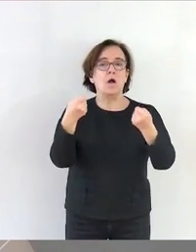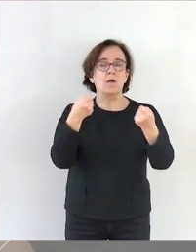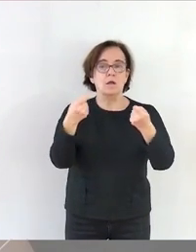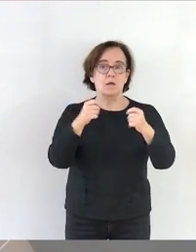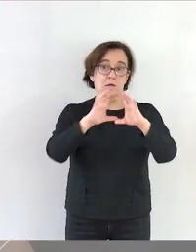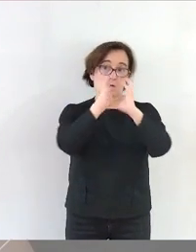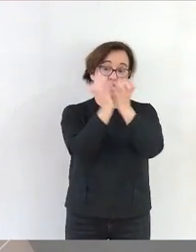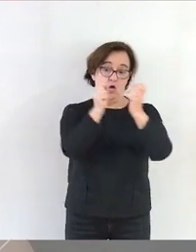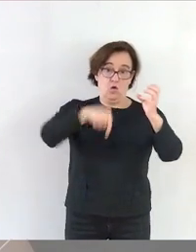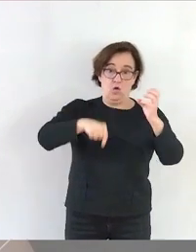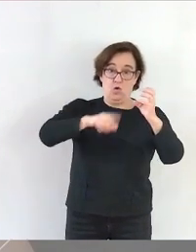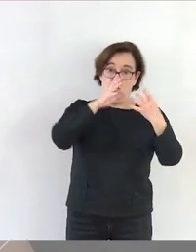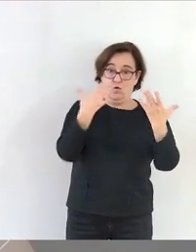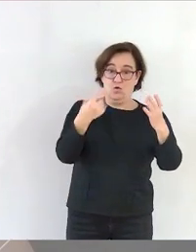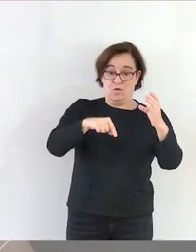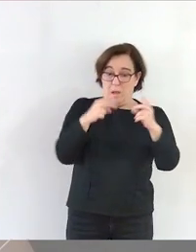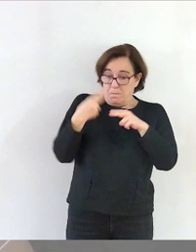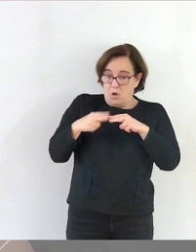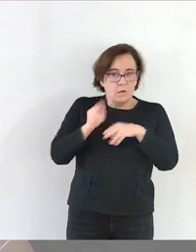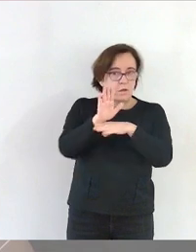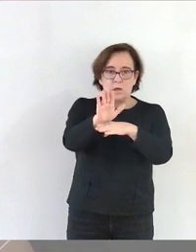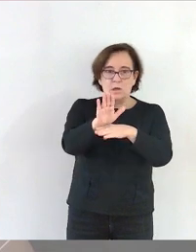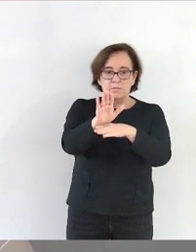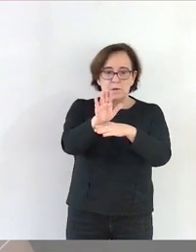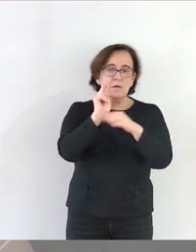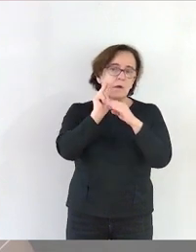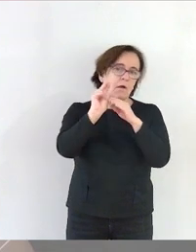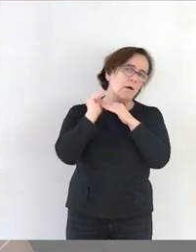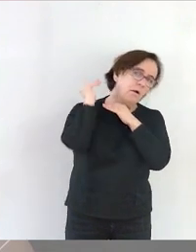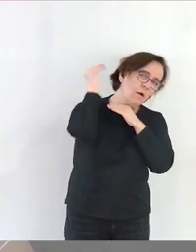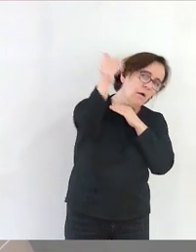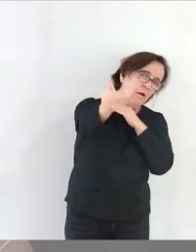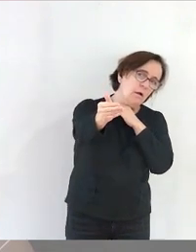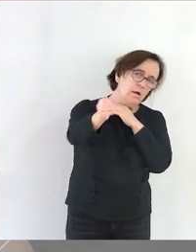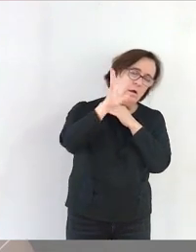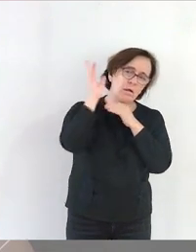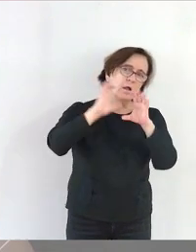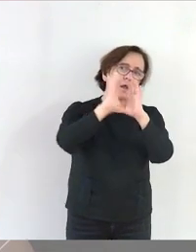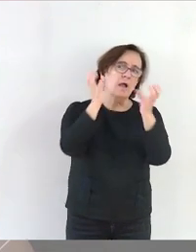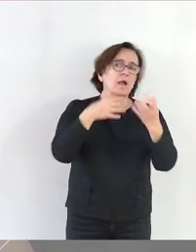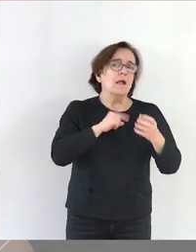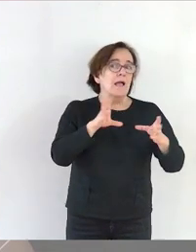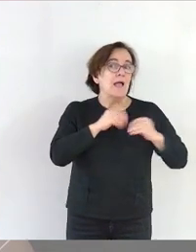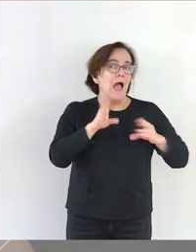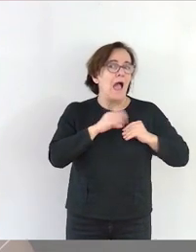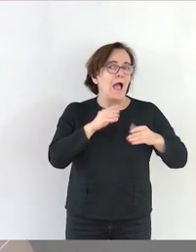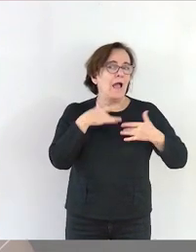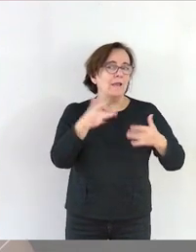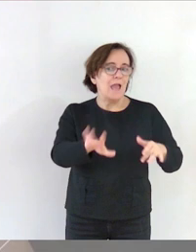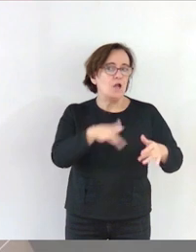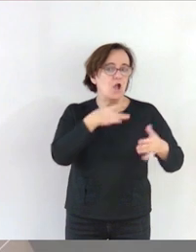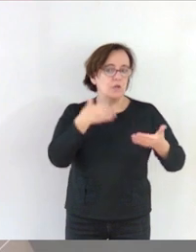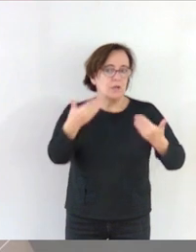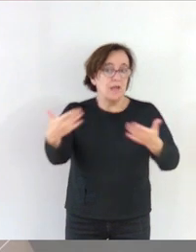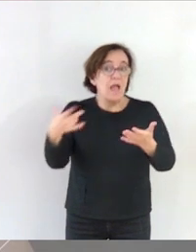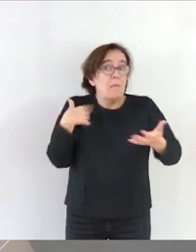global pues hay que plantearlo desde políticas de mirada de amplio alcance y de enorme generosidad pero una generosidad que en el fondo es también